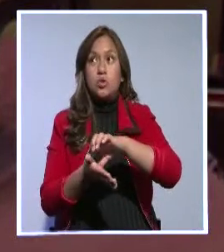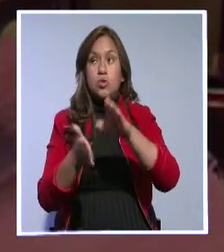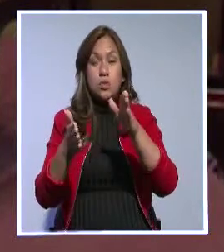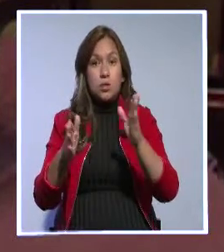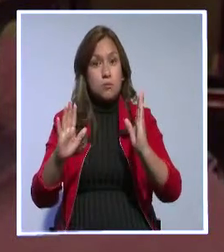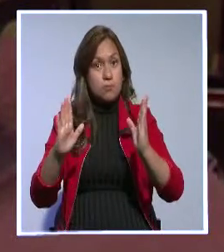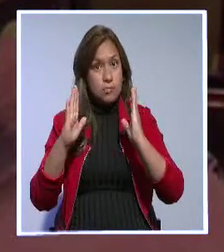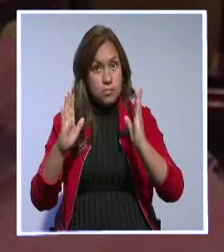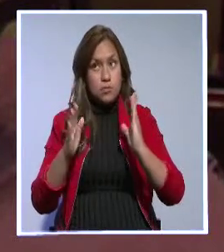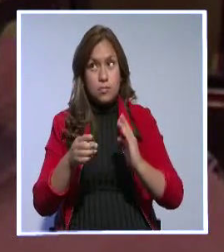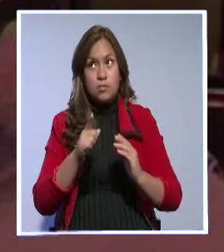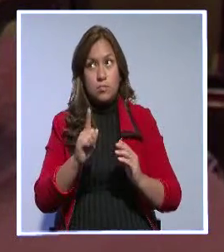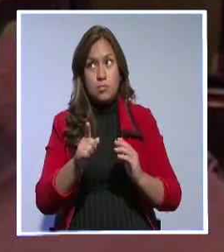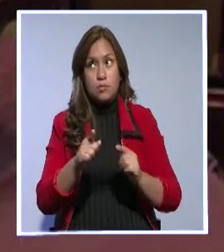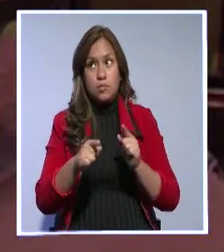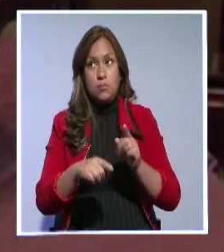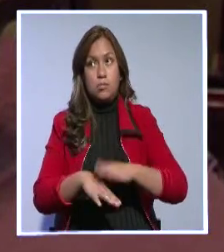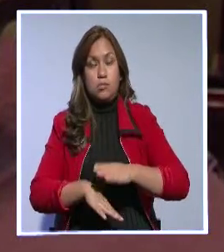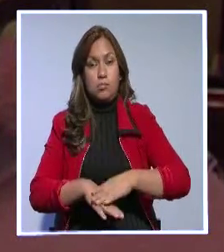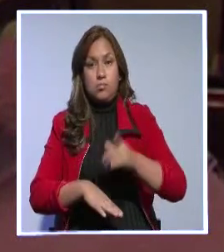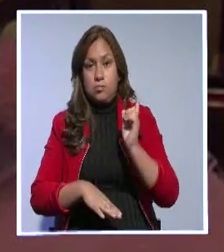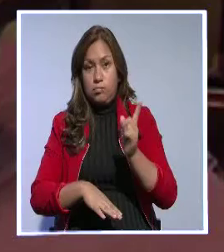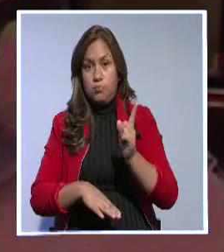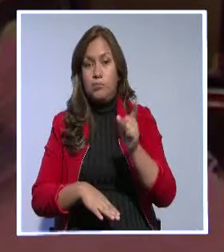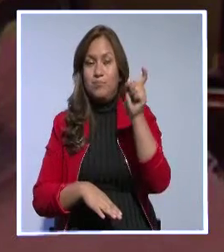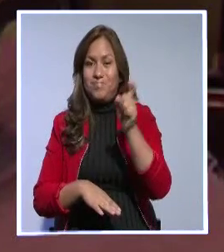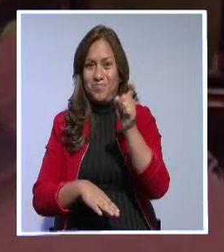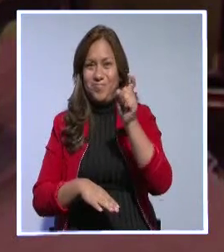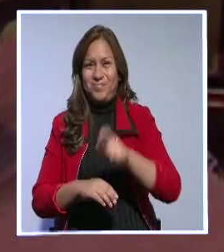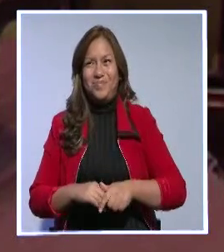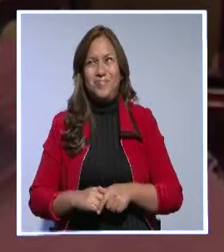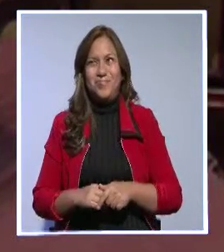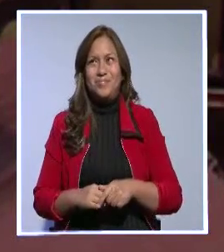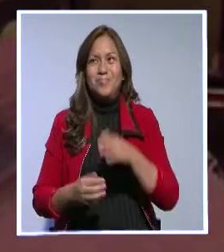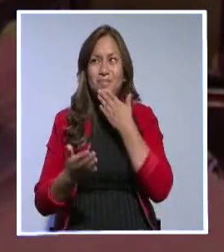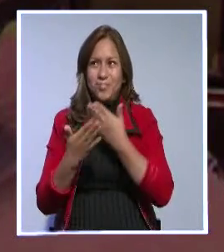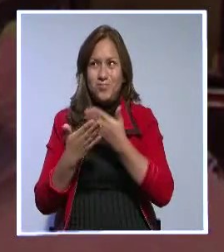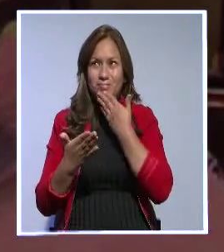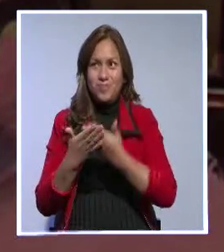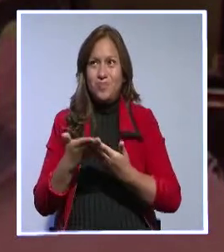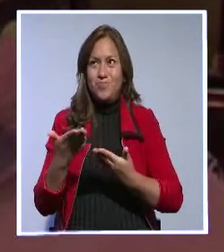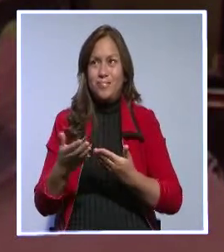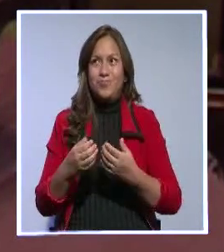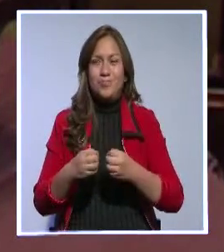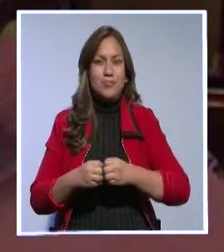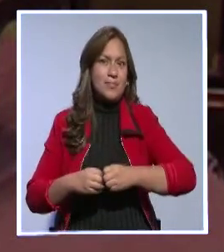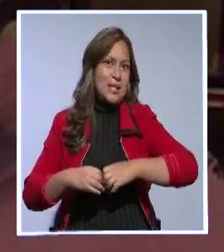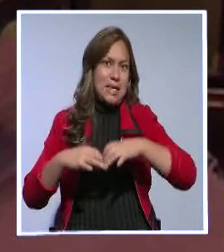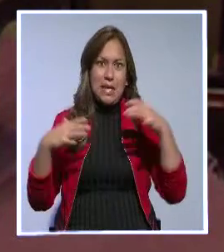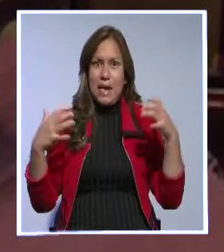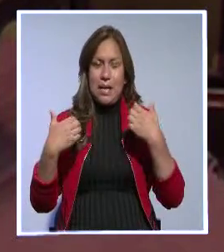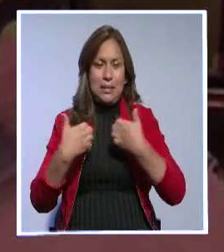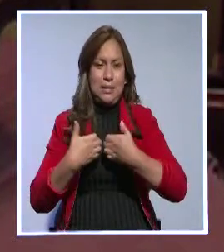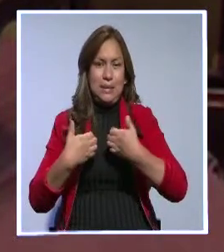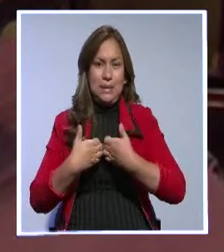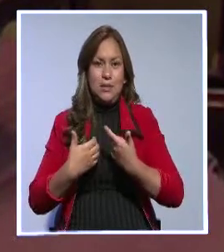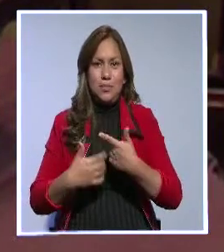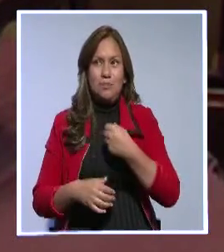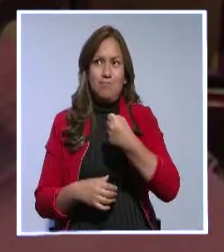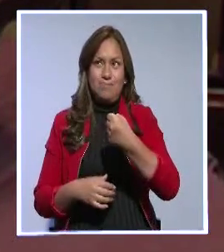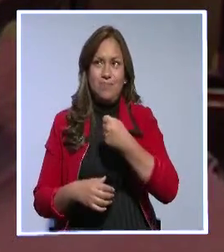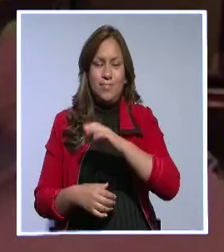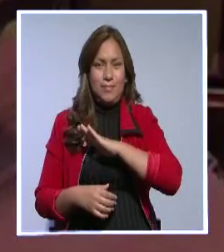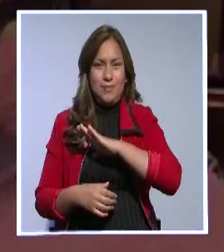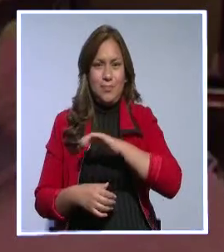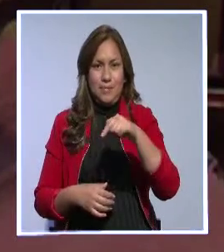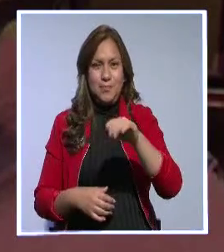esté pendiente de estas medidas de prevención que deben adoptar las gracias belkis querida y gracias a todo ese gran equipo periodístico y técnico